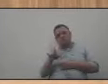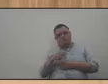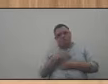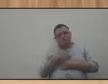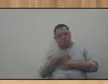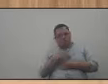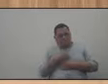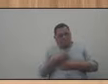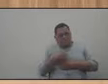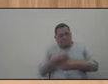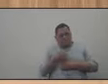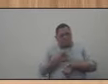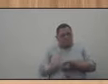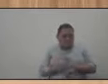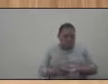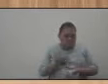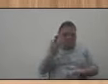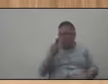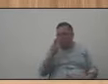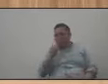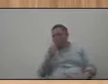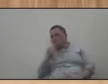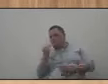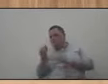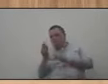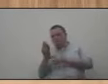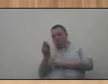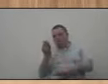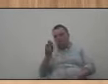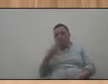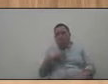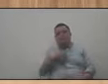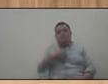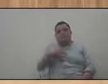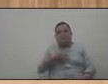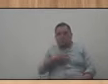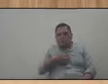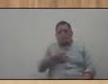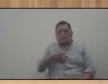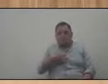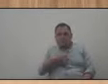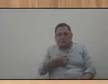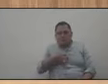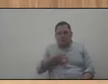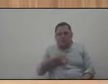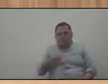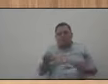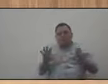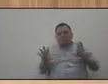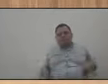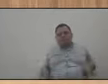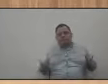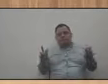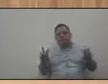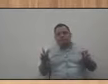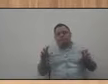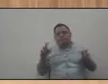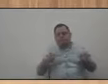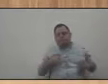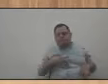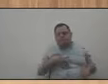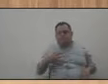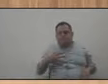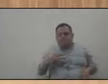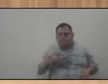como hipertensión y diabetes, con enfermedades precursoras como la enfermedad renal y cardiovascular. En razón a